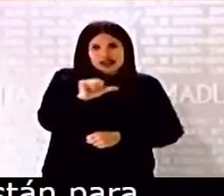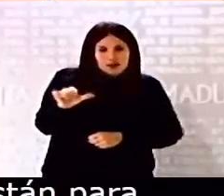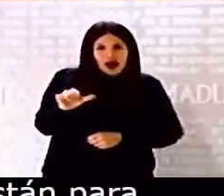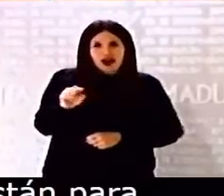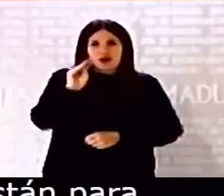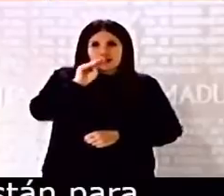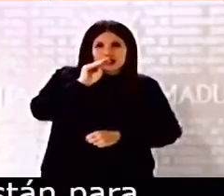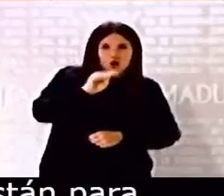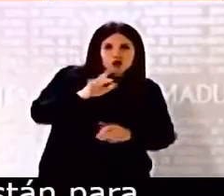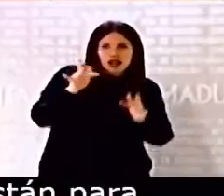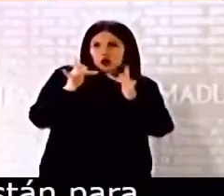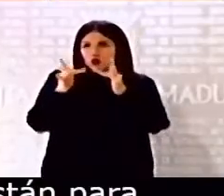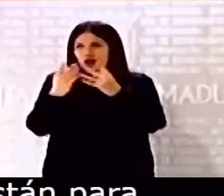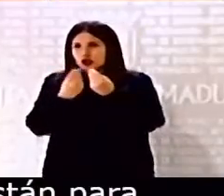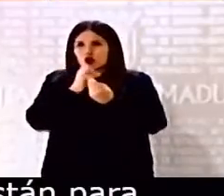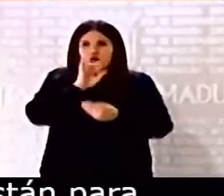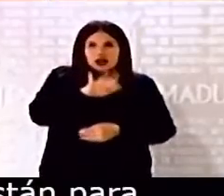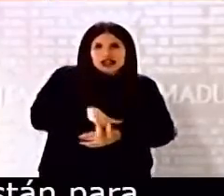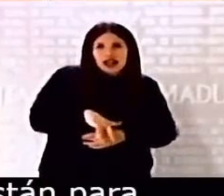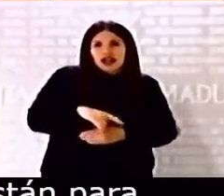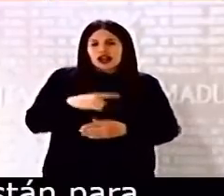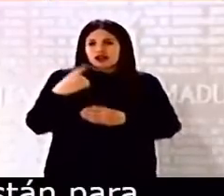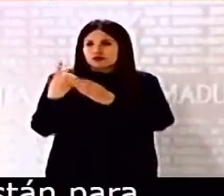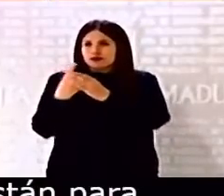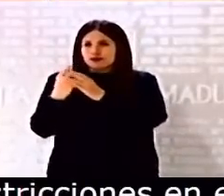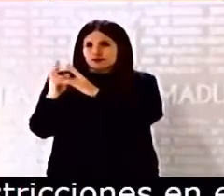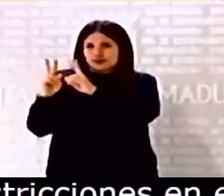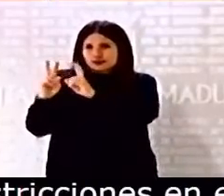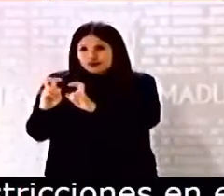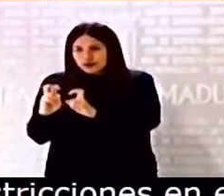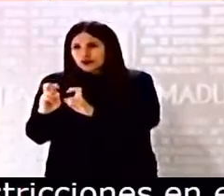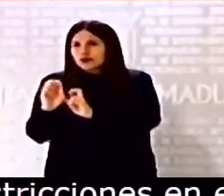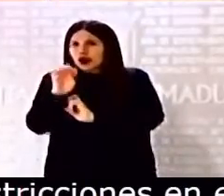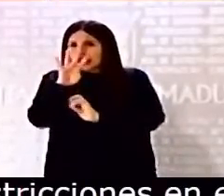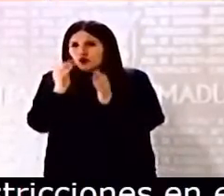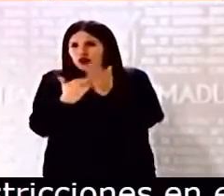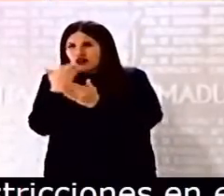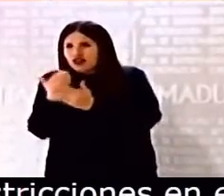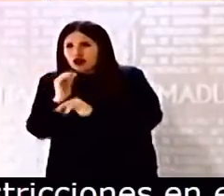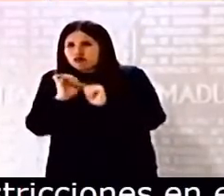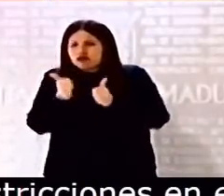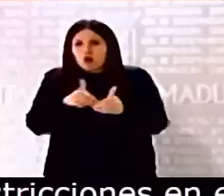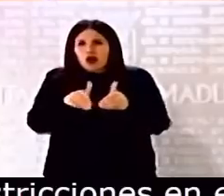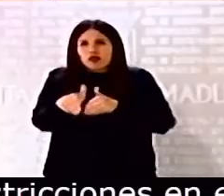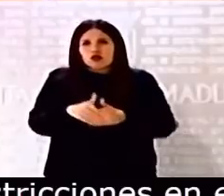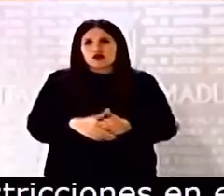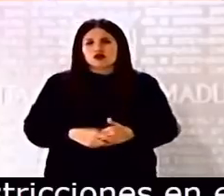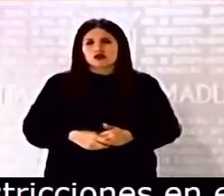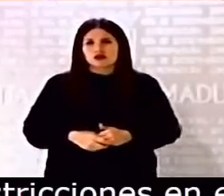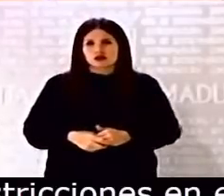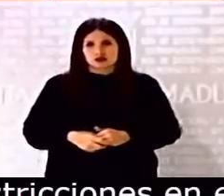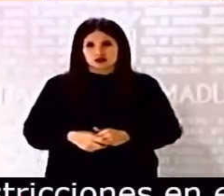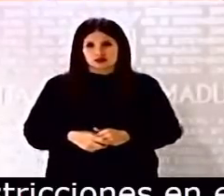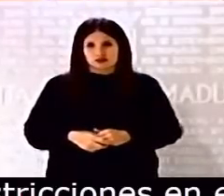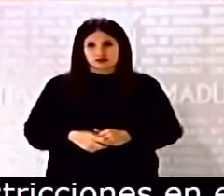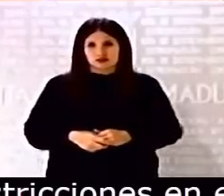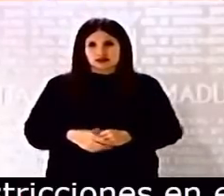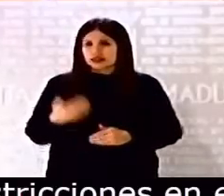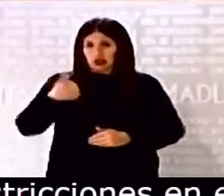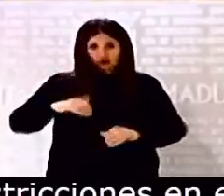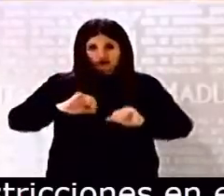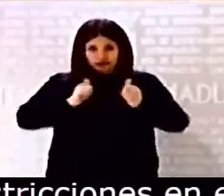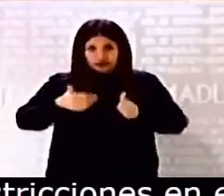en poblaciones concretas en el caso que así, bueno, lo tuvieran que llevar a cabo. ¿Cuándo entran en vigor? Ya